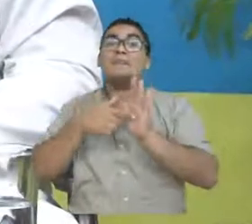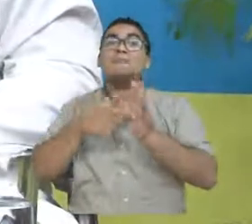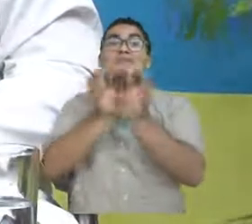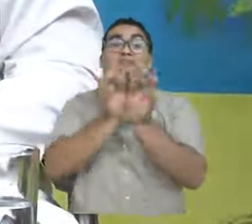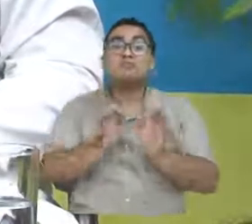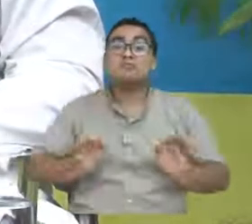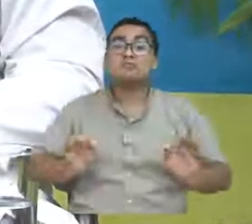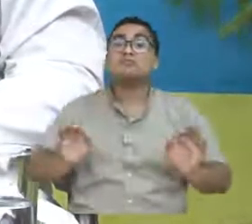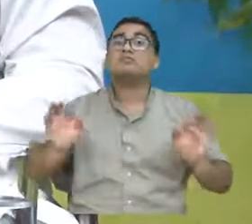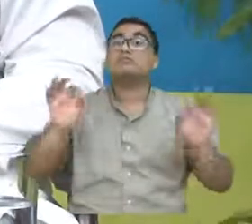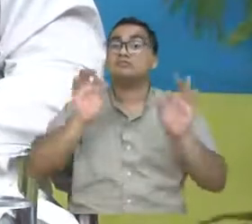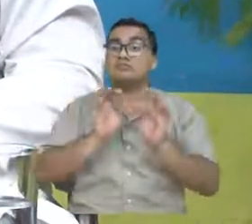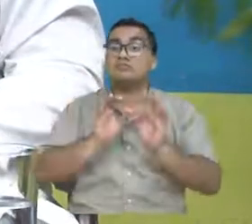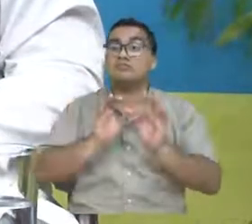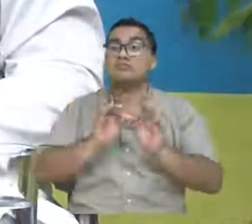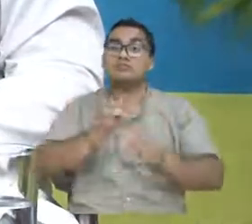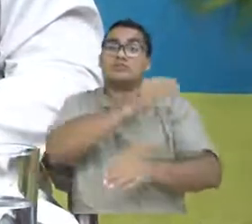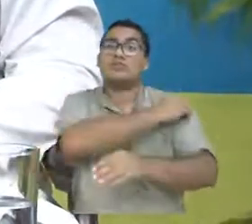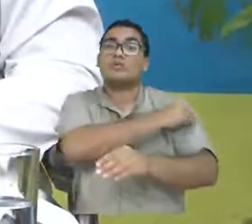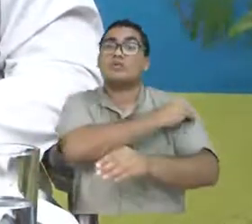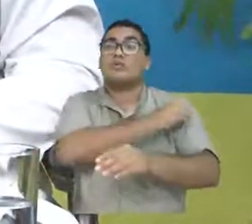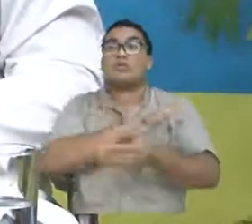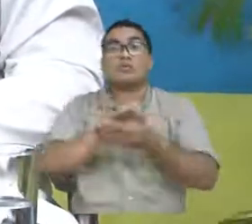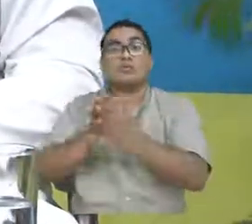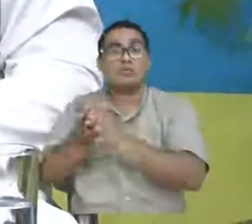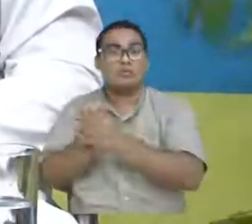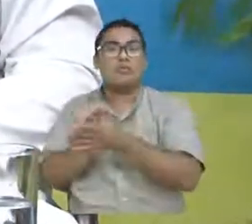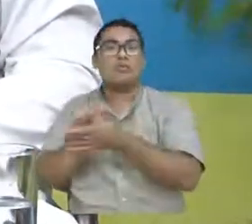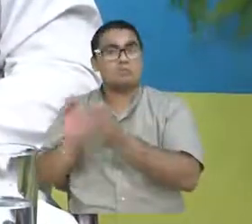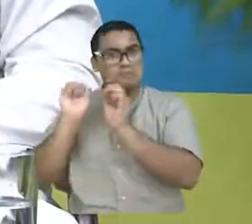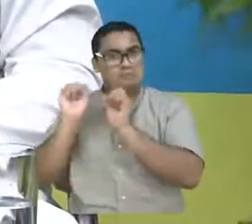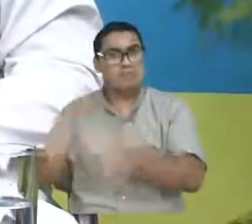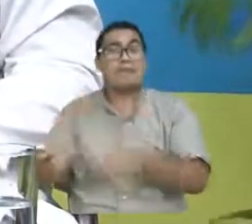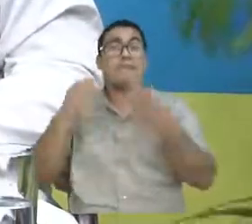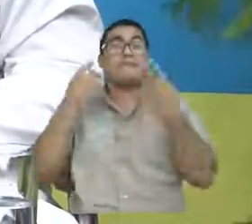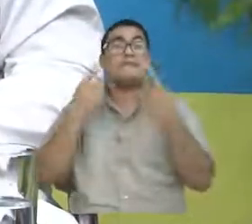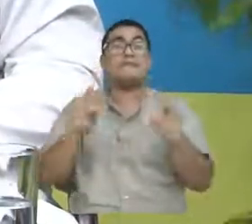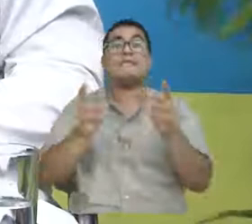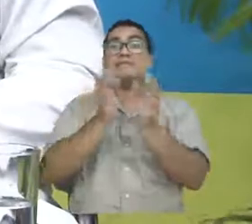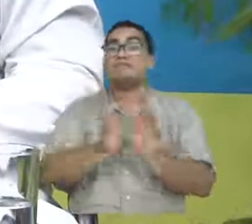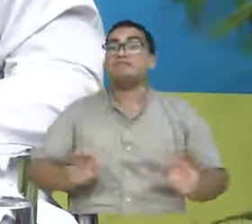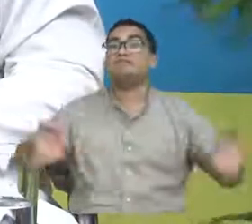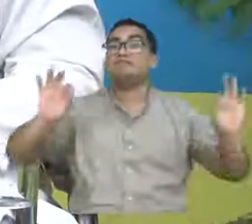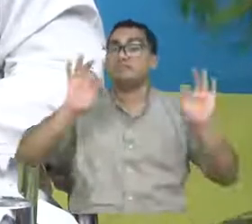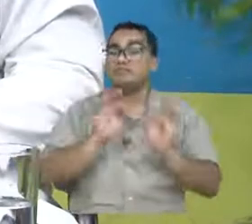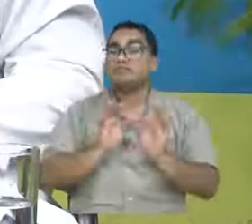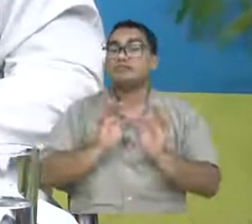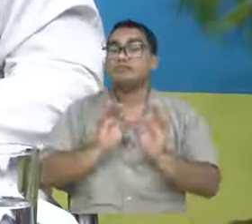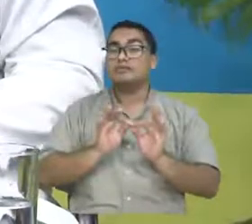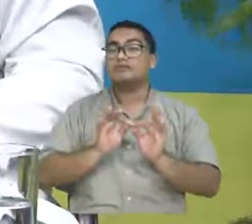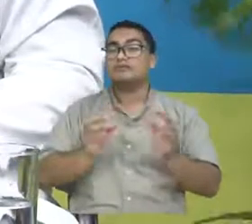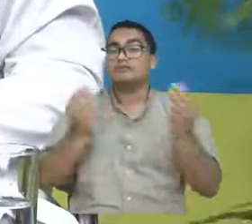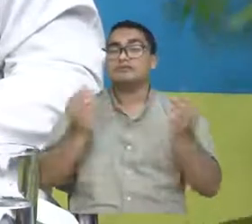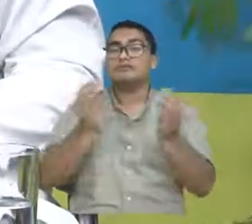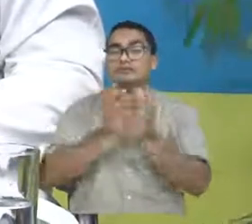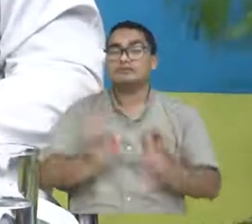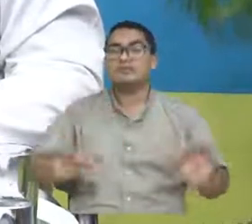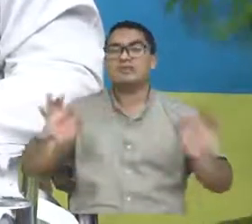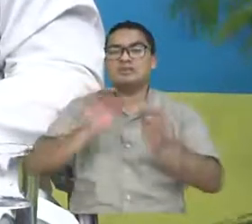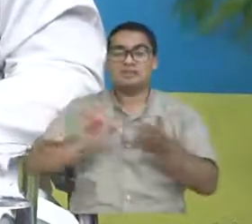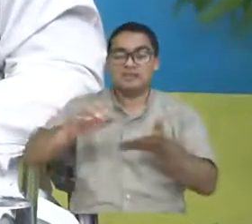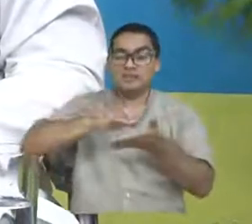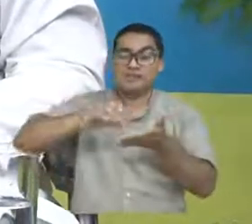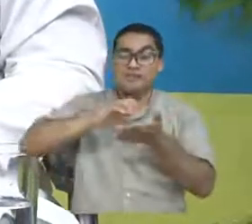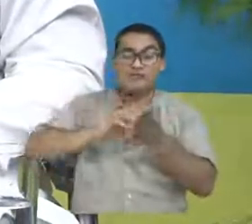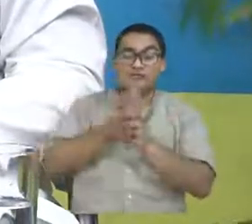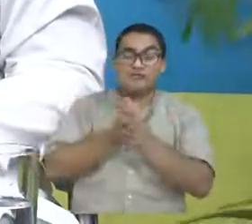o no tengamos acceso al lavado de manos. Exacto. O en casos de emergencias. Y hay que